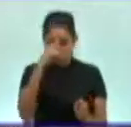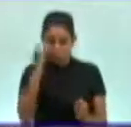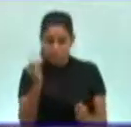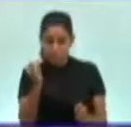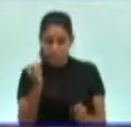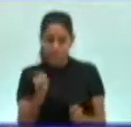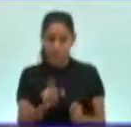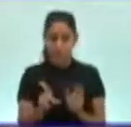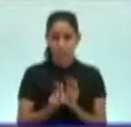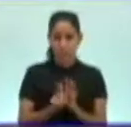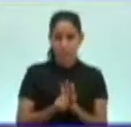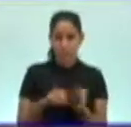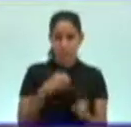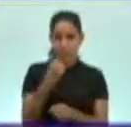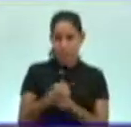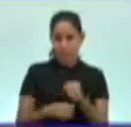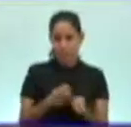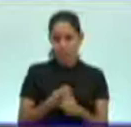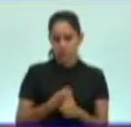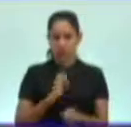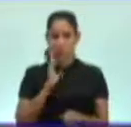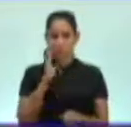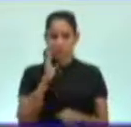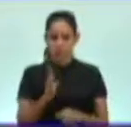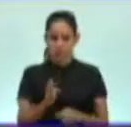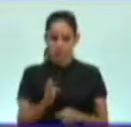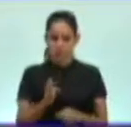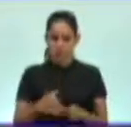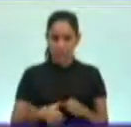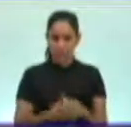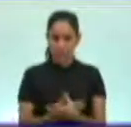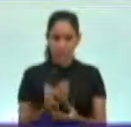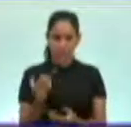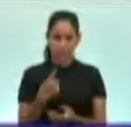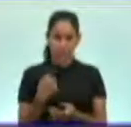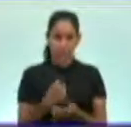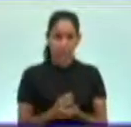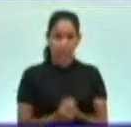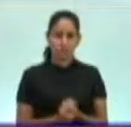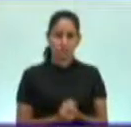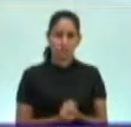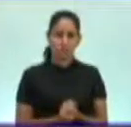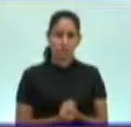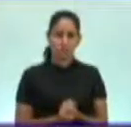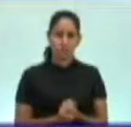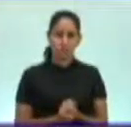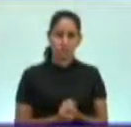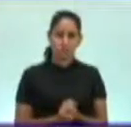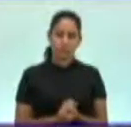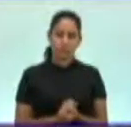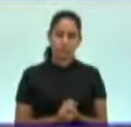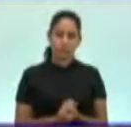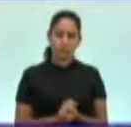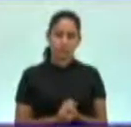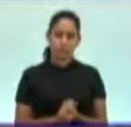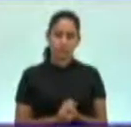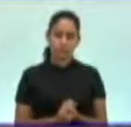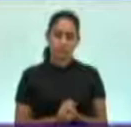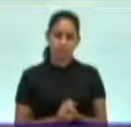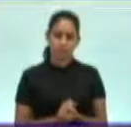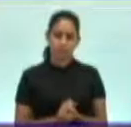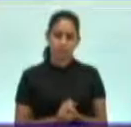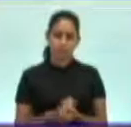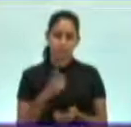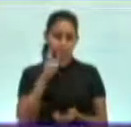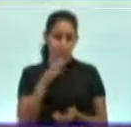respetuosa y a su vez para venerarla como tal. Por eso el objetivo de la ley, de la nueva ley de